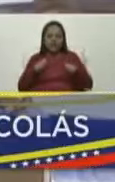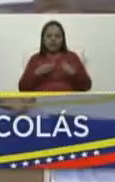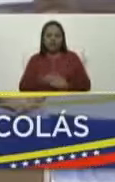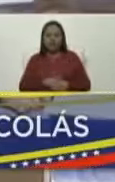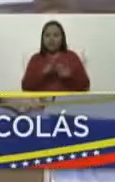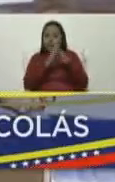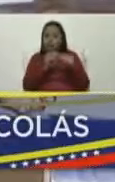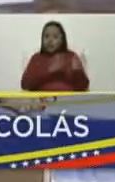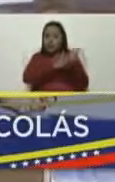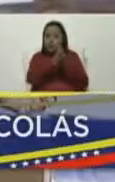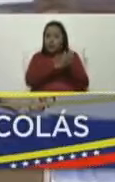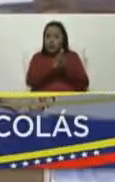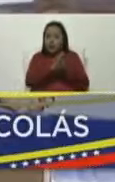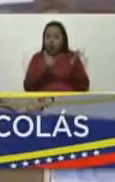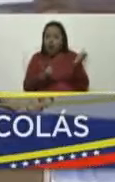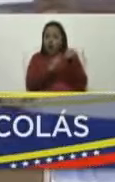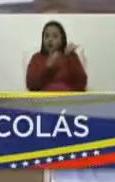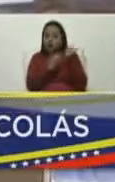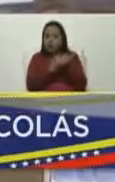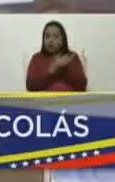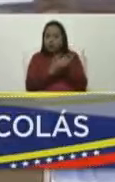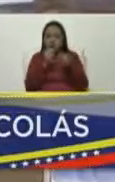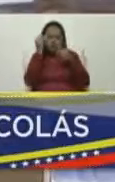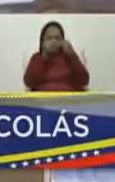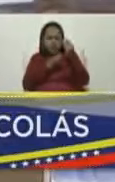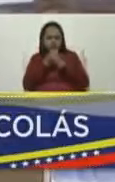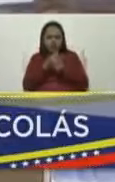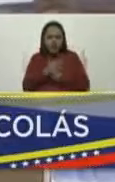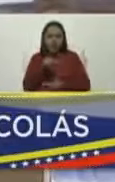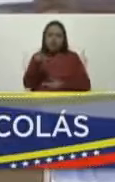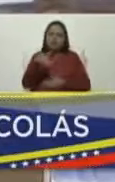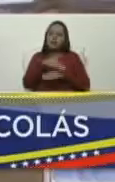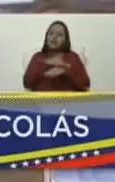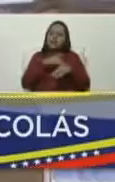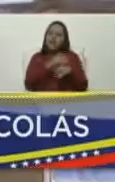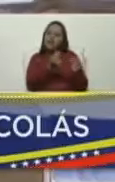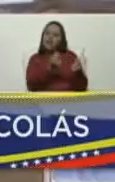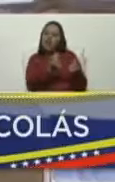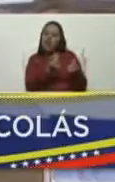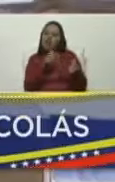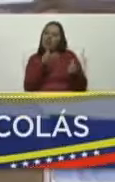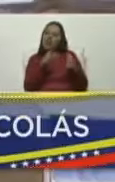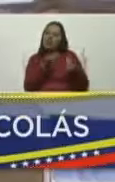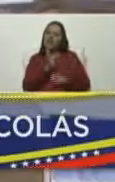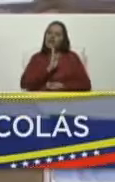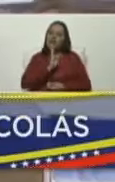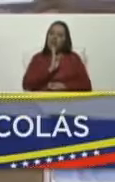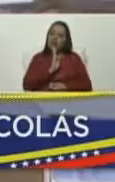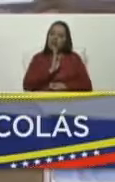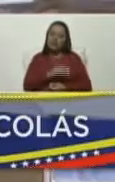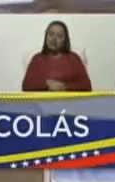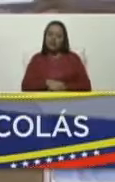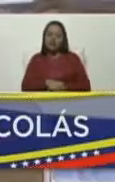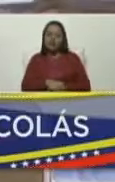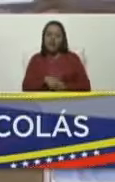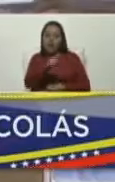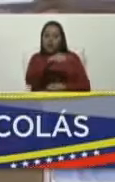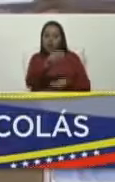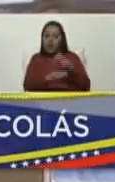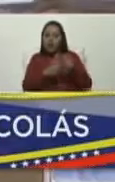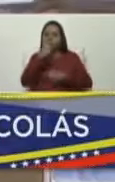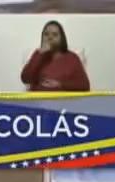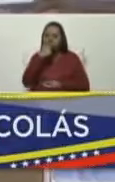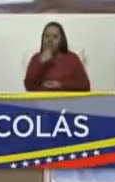Y la banca privada, Delcy, ¿qué me dice? Tú que eres ministra de Finanzas, ¿cómo vamos a hacer para que ellos creen